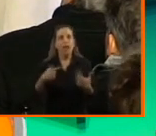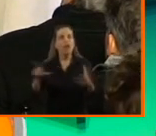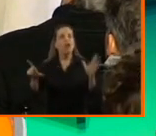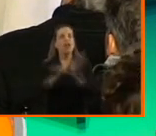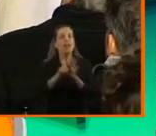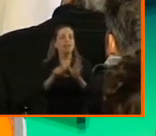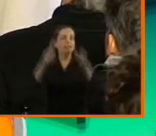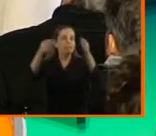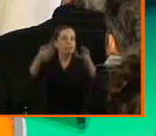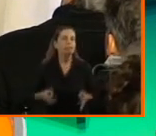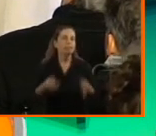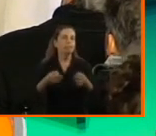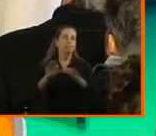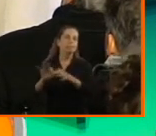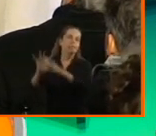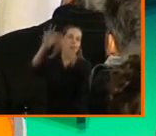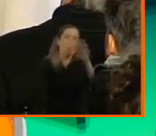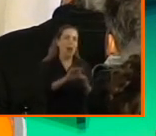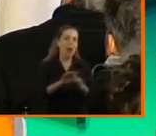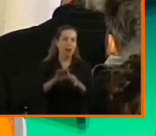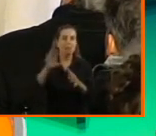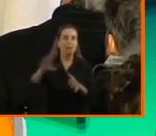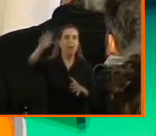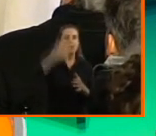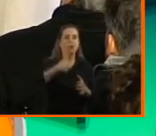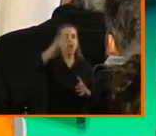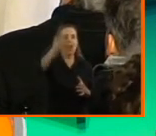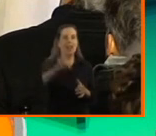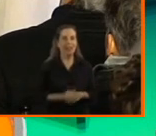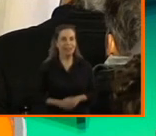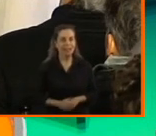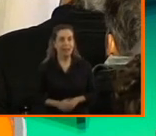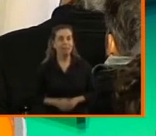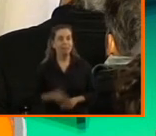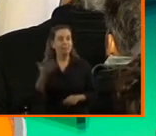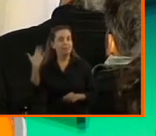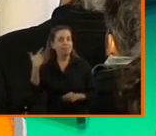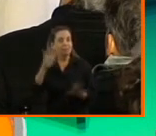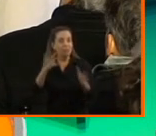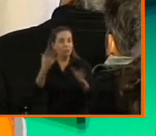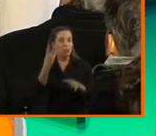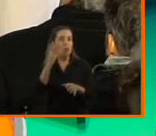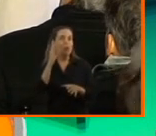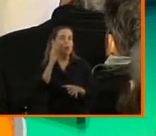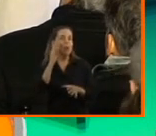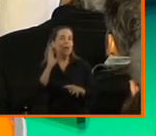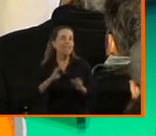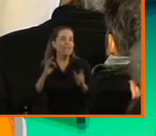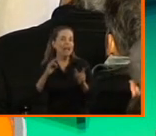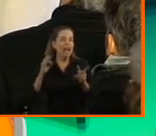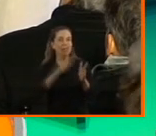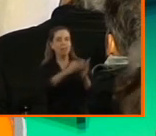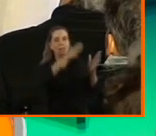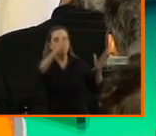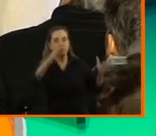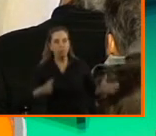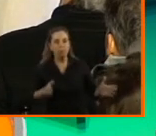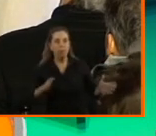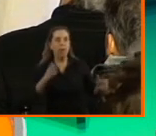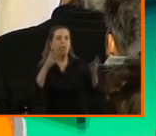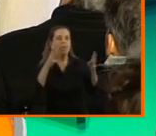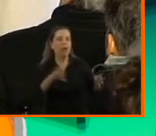otros casi 50 puntos de rechazo hacia él. ¿Esto qué quiere decir? Que nosotros vamos hacia 3 años por delante, hasta la próxima